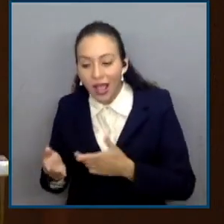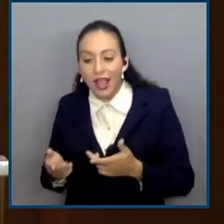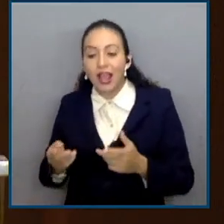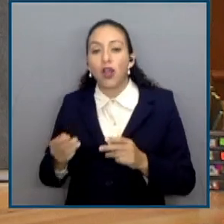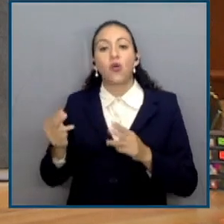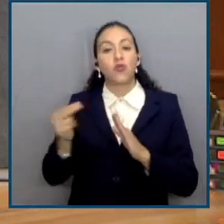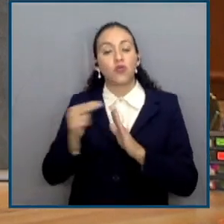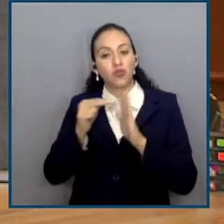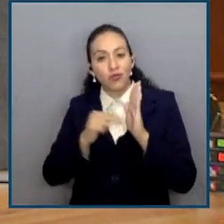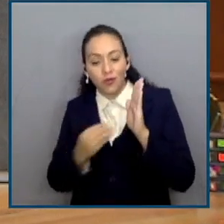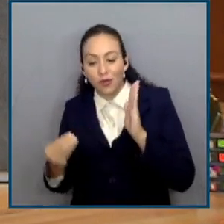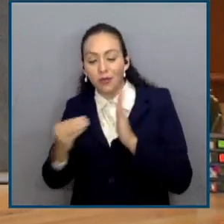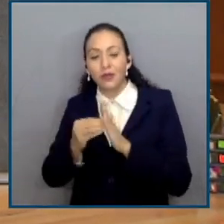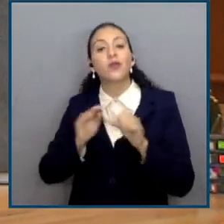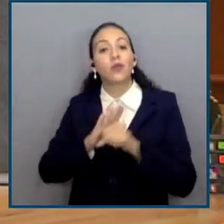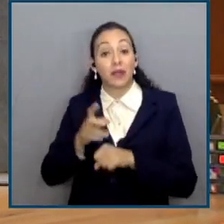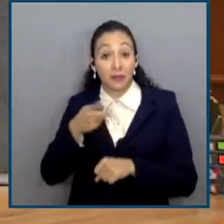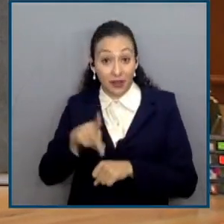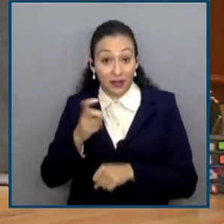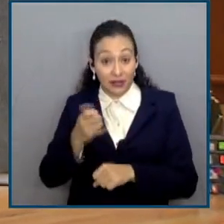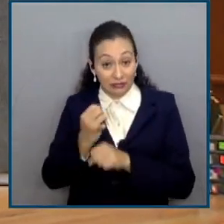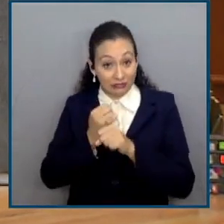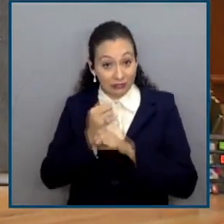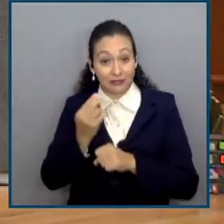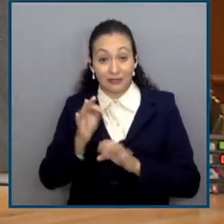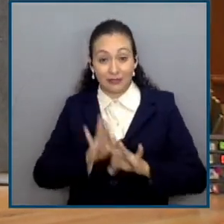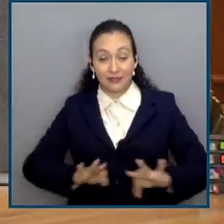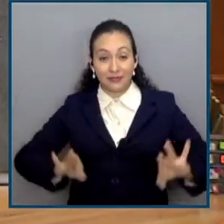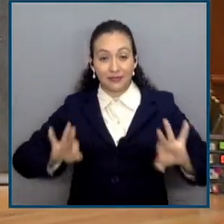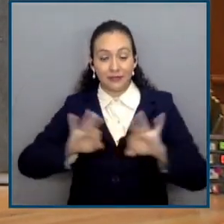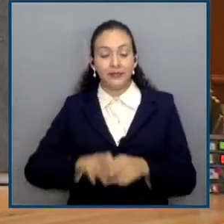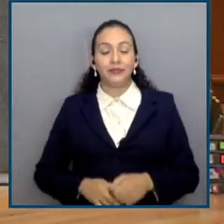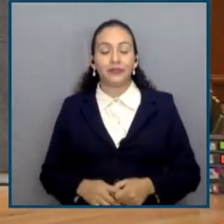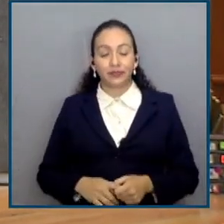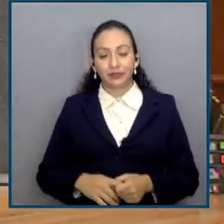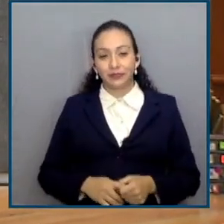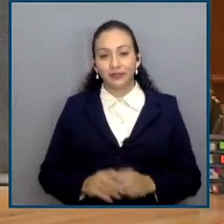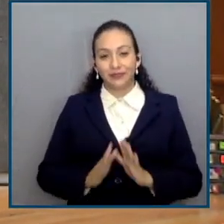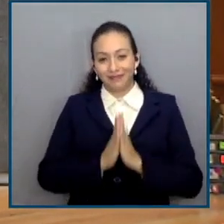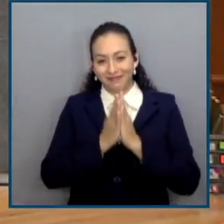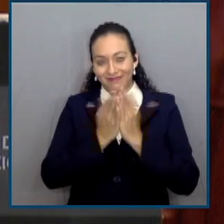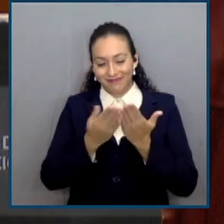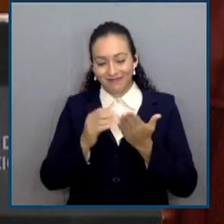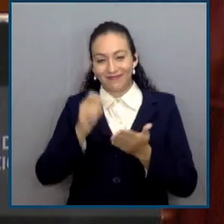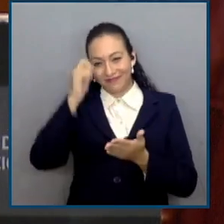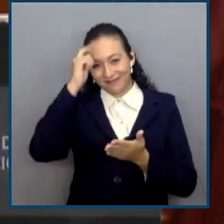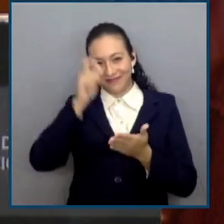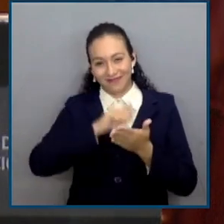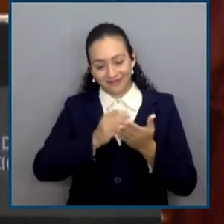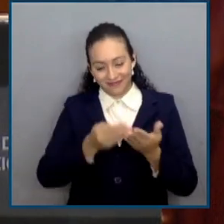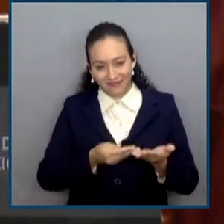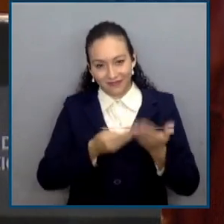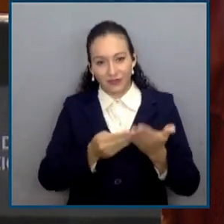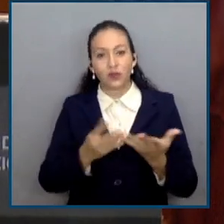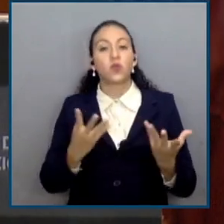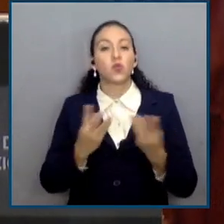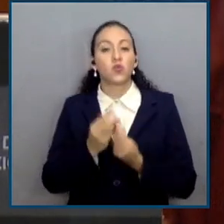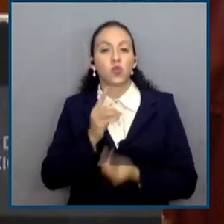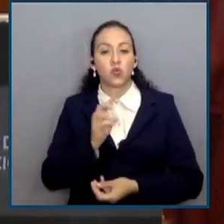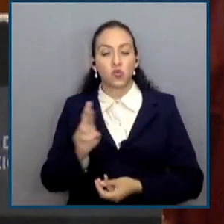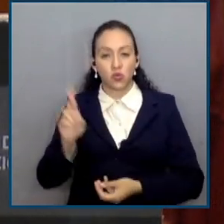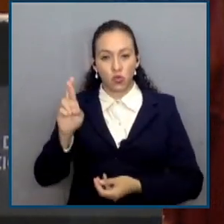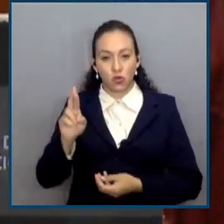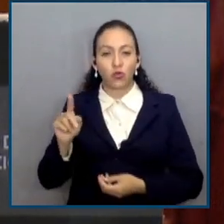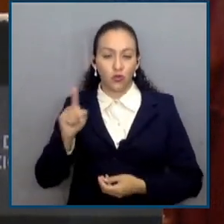administrativos. En la presentación del libro editado por Tirán Loblanche y coordinado por la doctora María Mercedes Albornoz y el